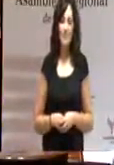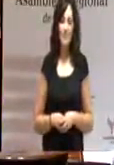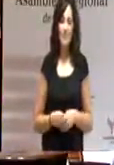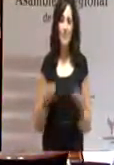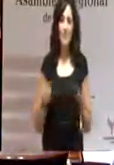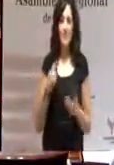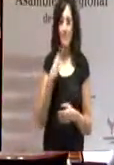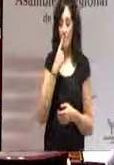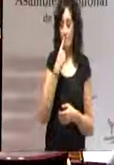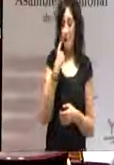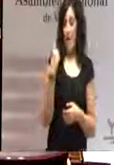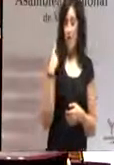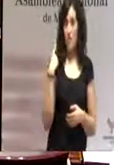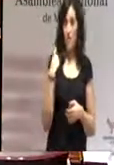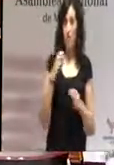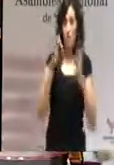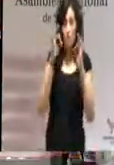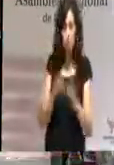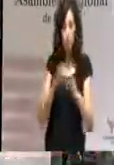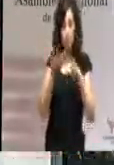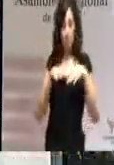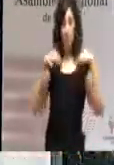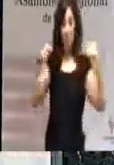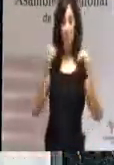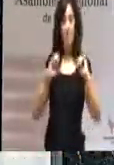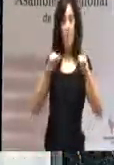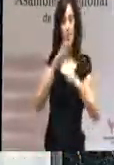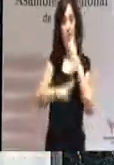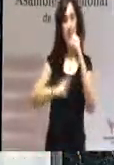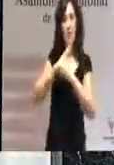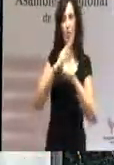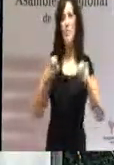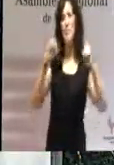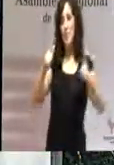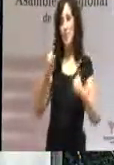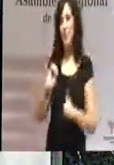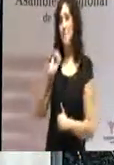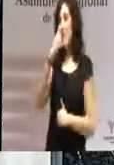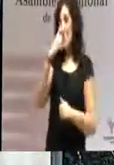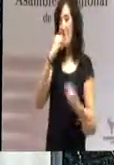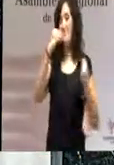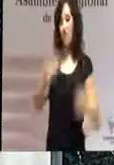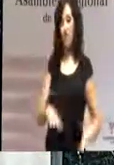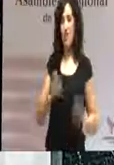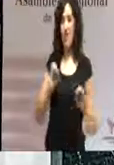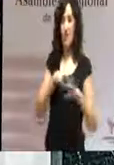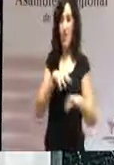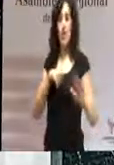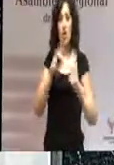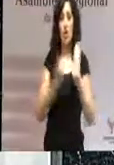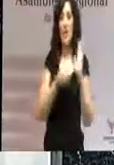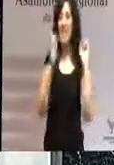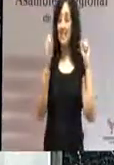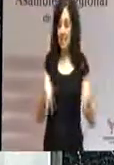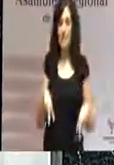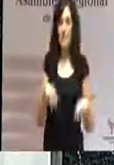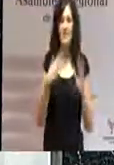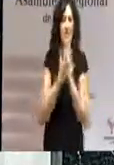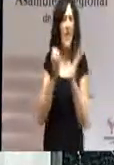Hace un año en esta Cámara iniciábamos la legislatura, la primera vez en la historia sin mayoría absoluta, con un reto